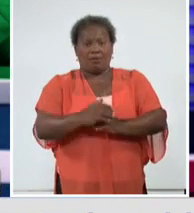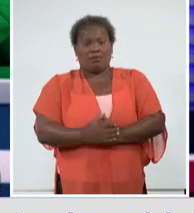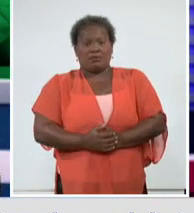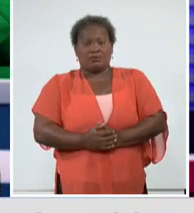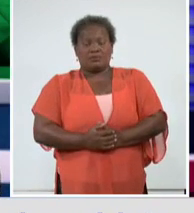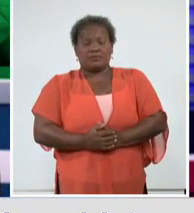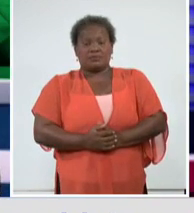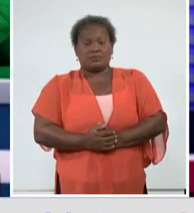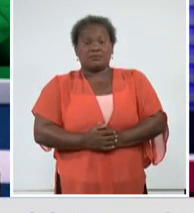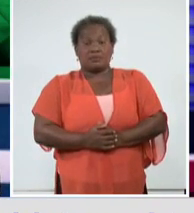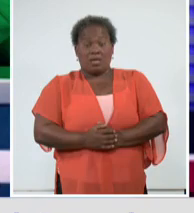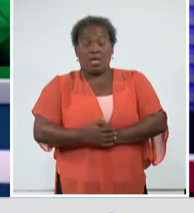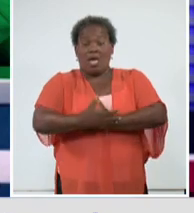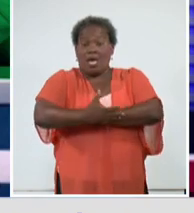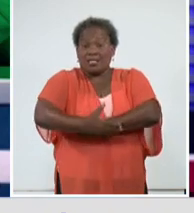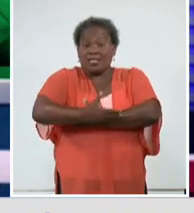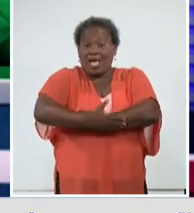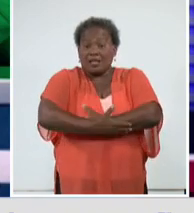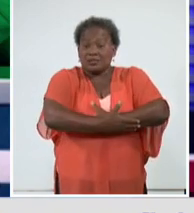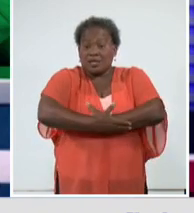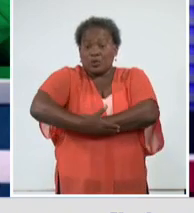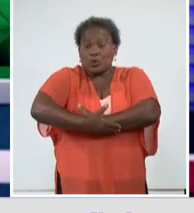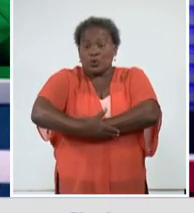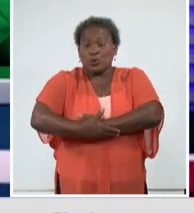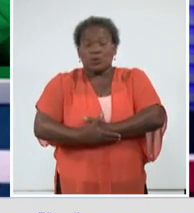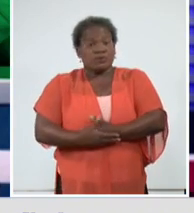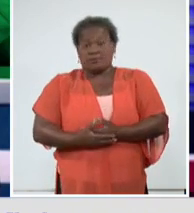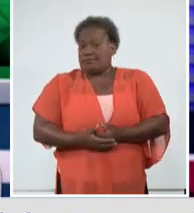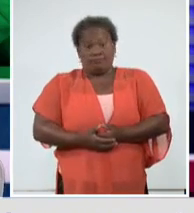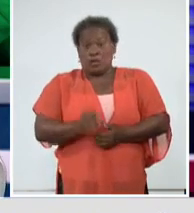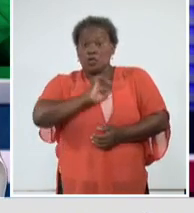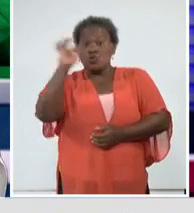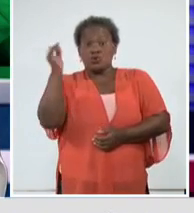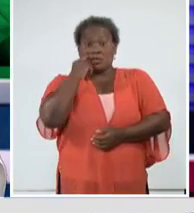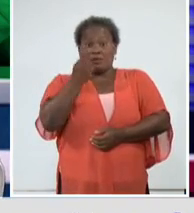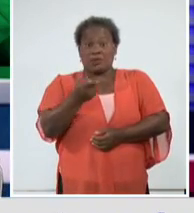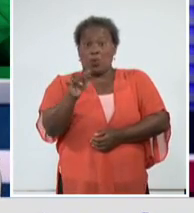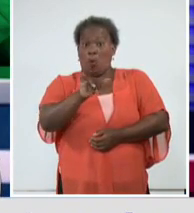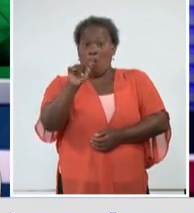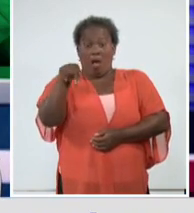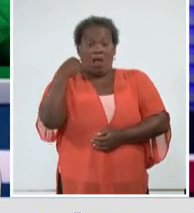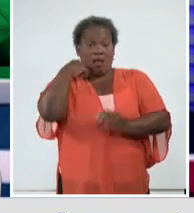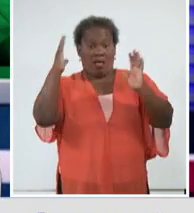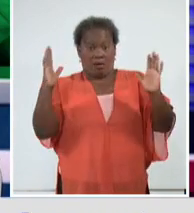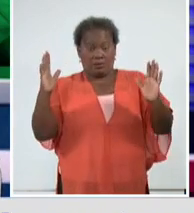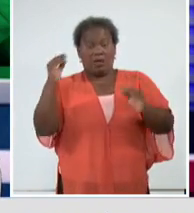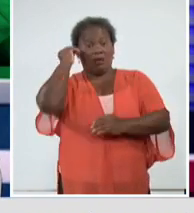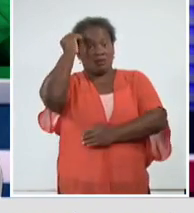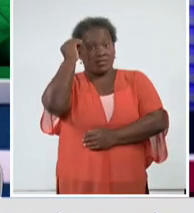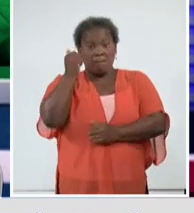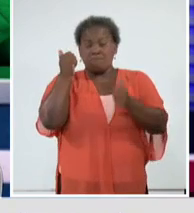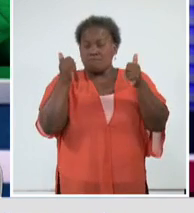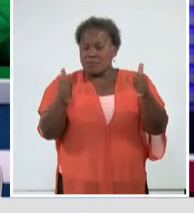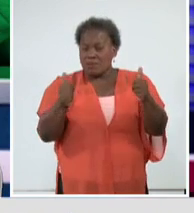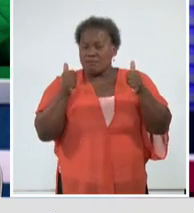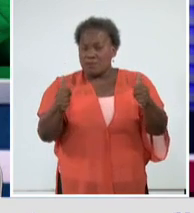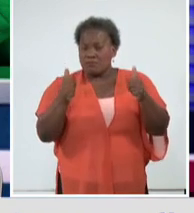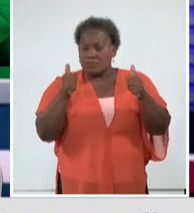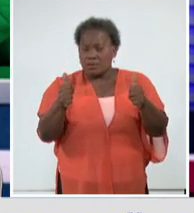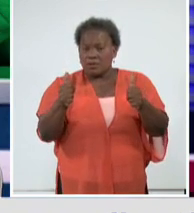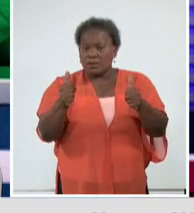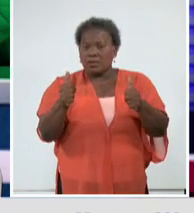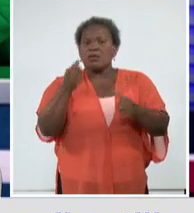así en los lactantes, pero no así en los neonatos. Por lo tanto, tenemos que mirarnos por dentro, ¿verdad? Y decir qué más